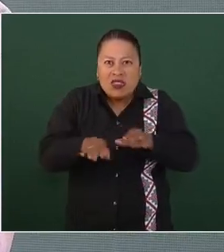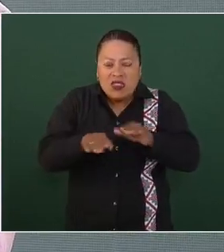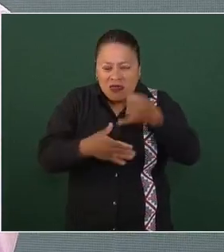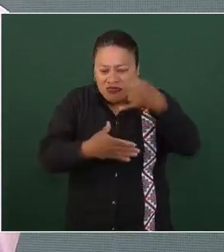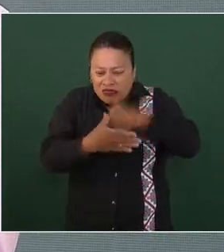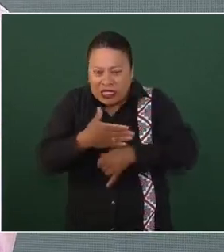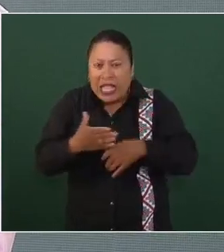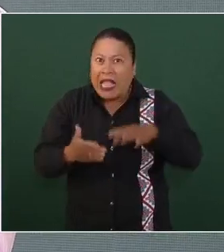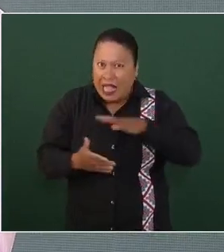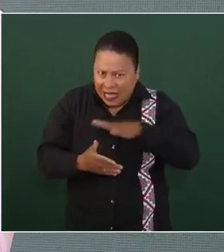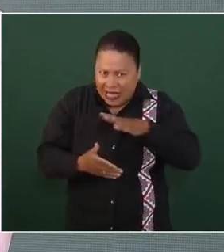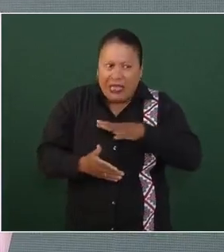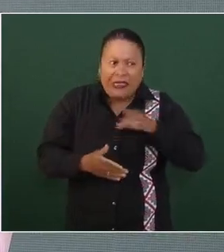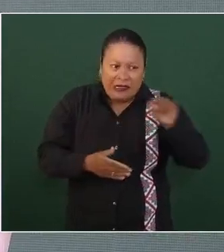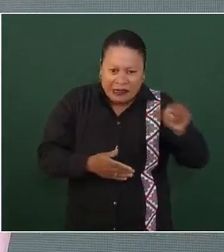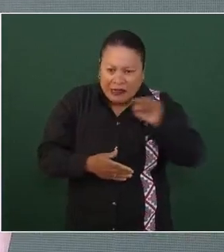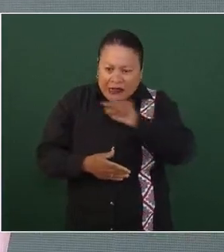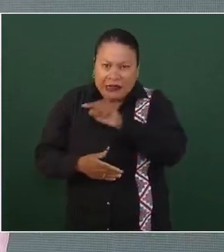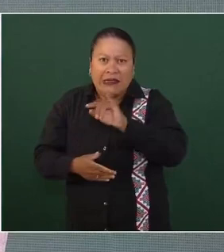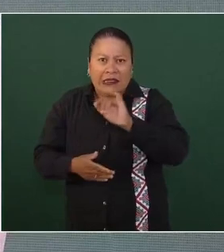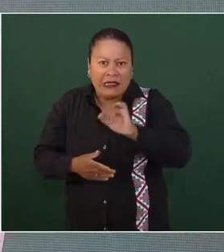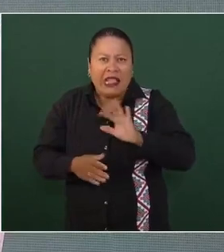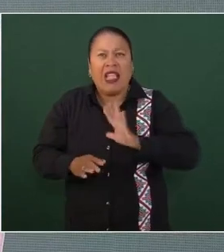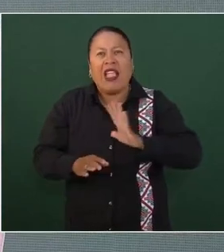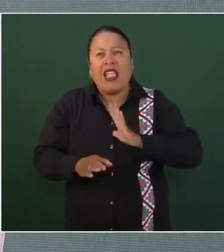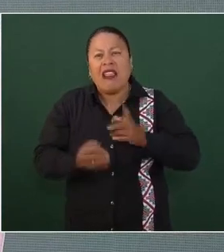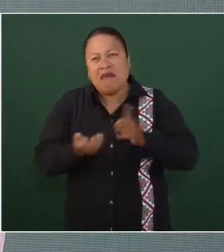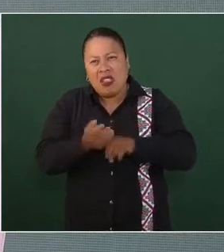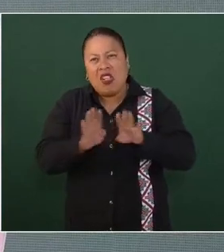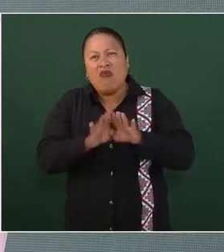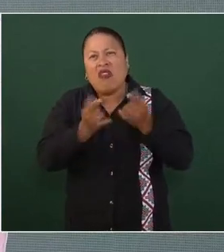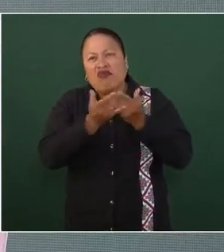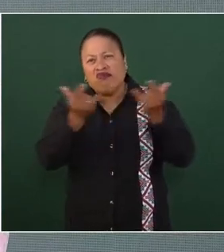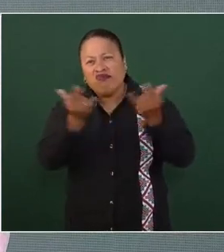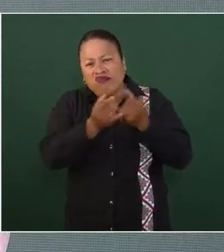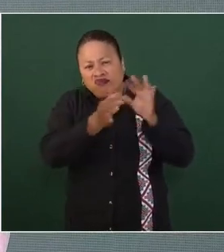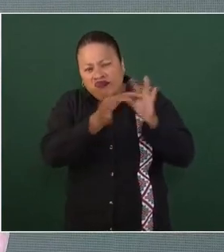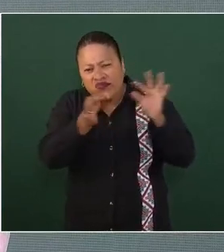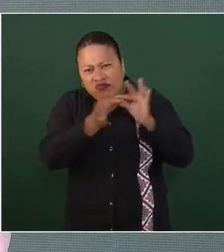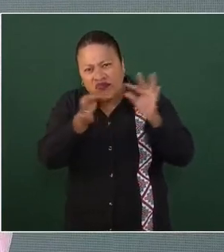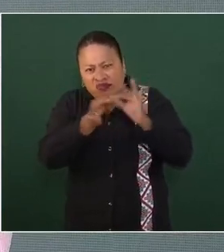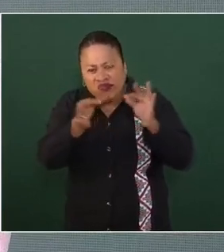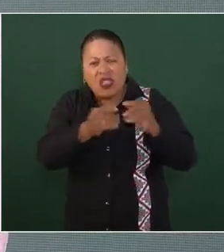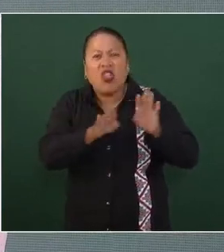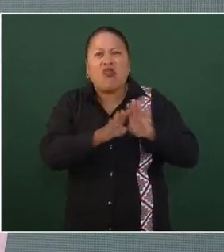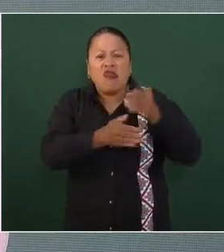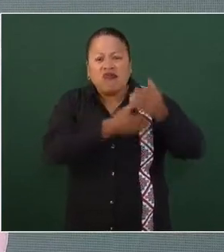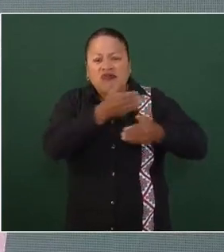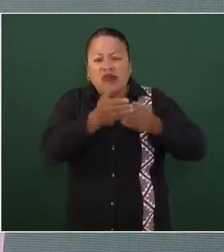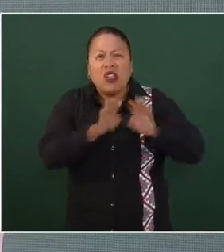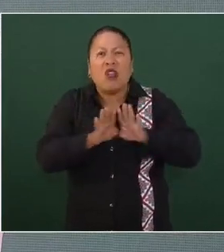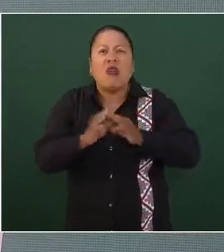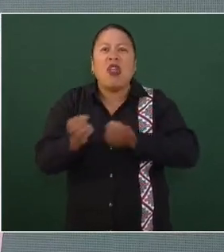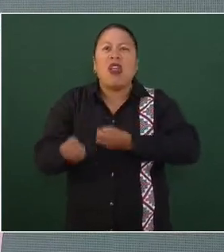existen desde luego los relatos la transmisión oral